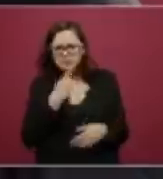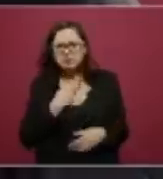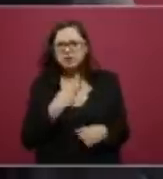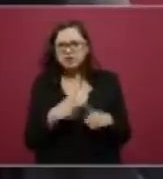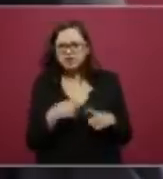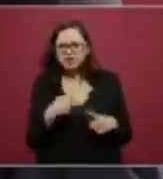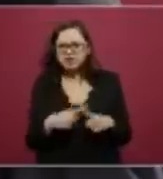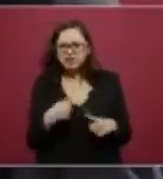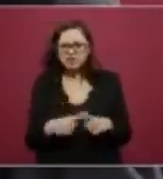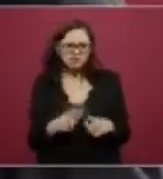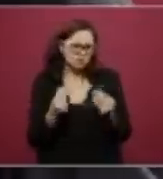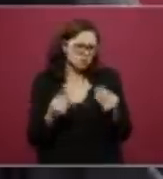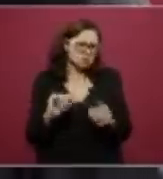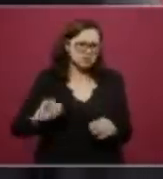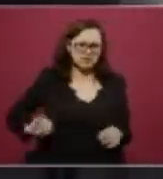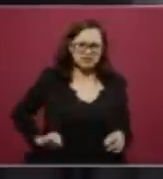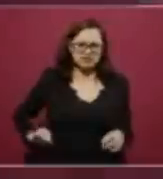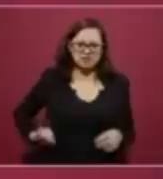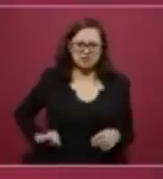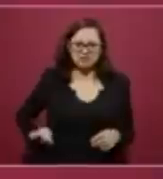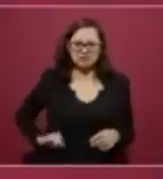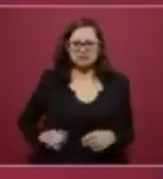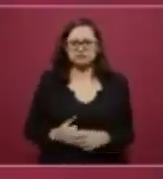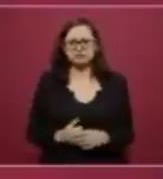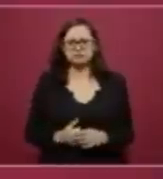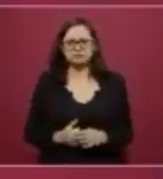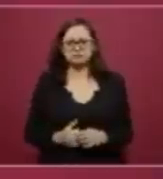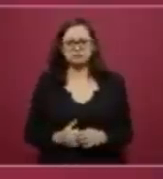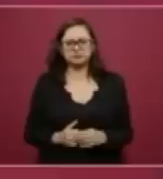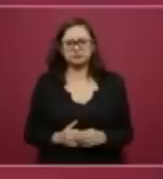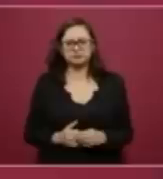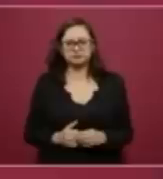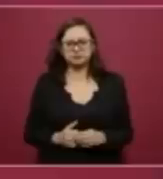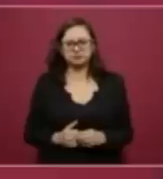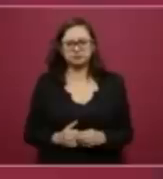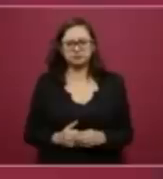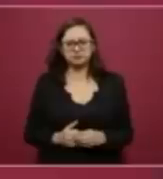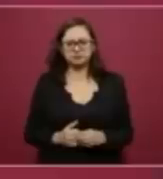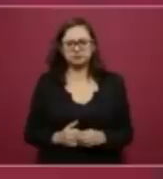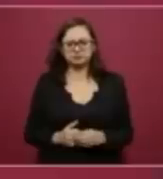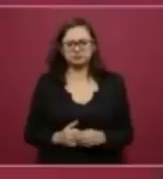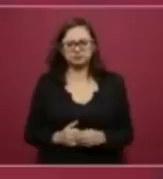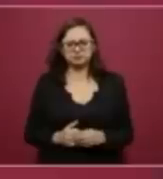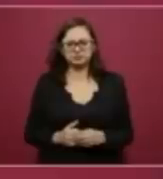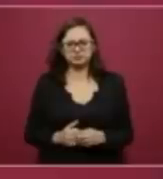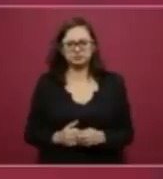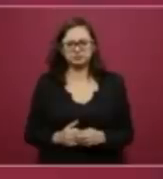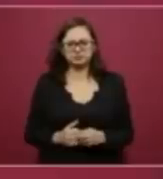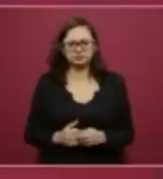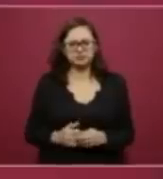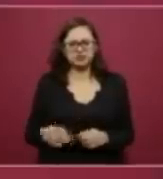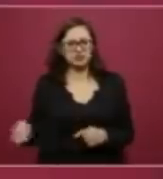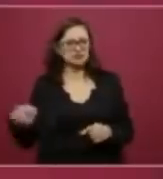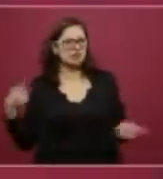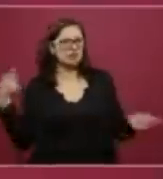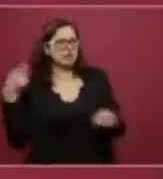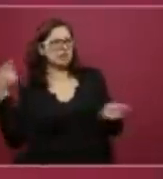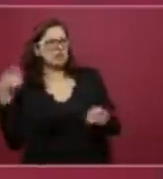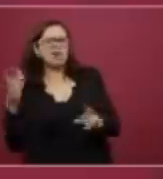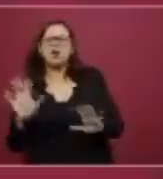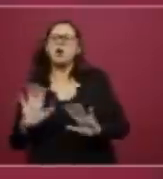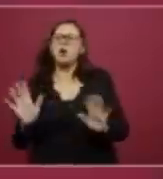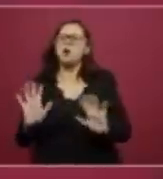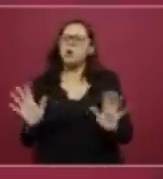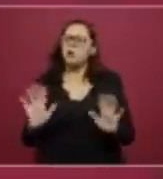Sería interesantísimo. O sea, si se… No, pero es un buen tema de investigación. O sea,